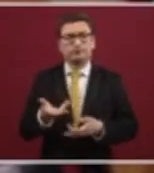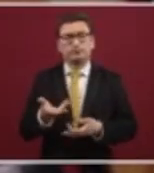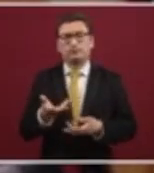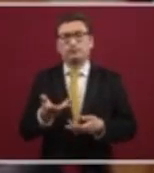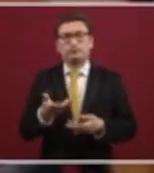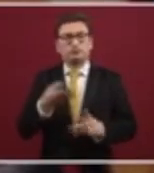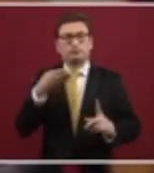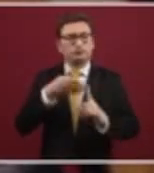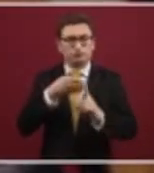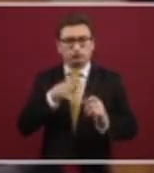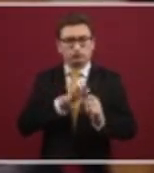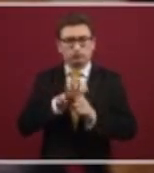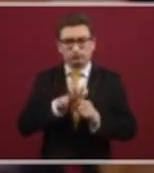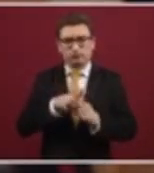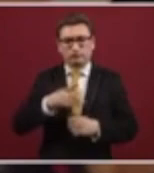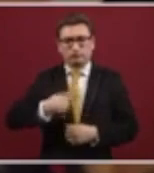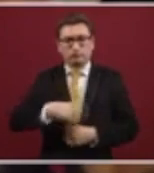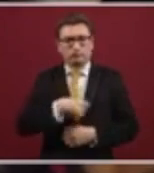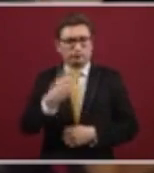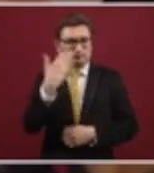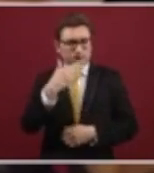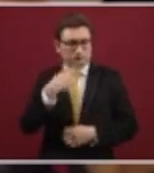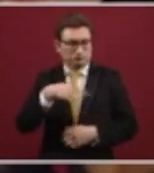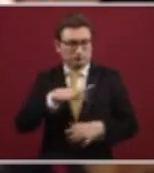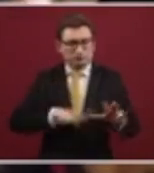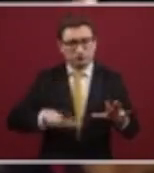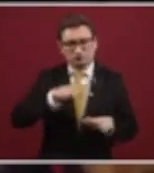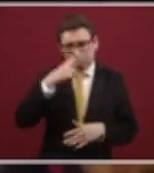enfoque mexicano,